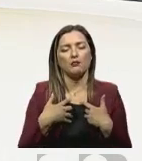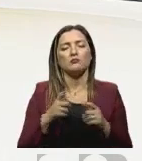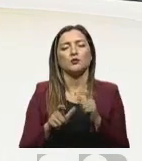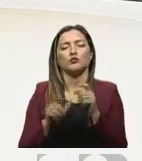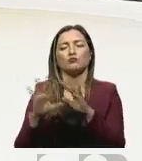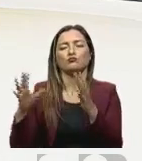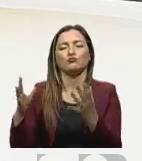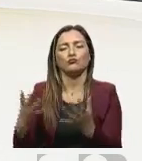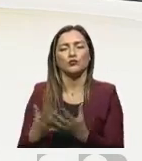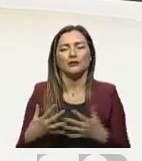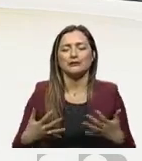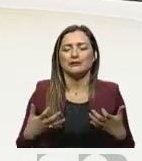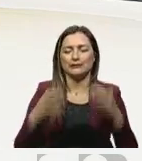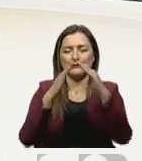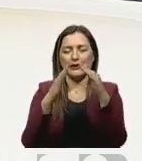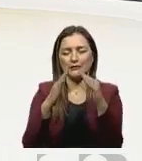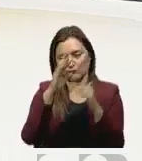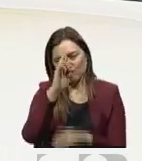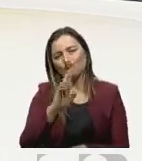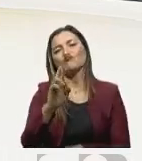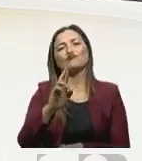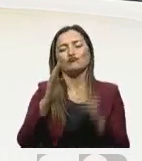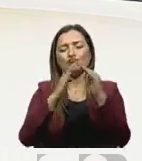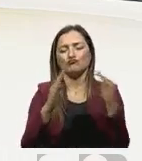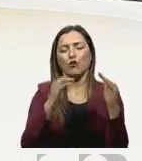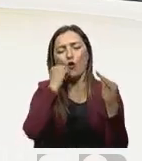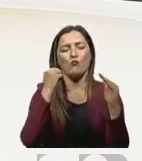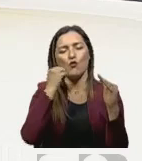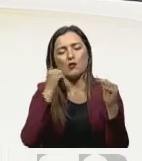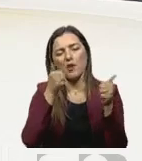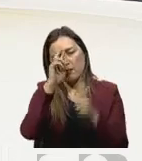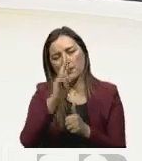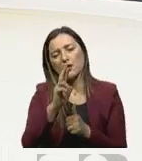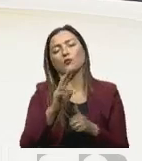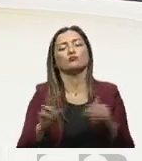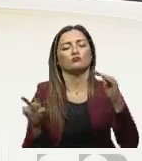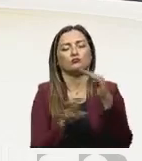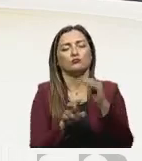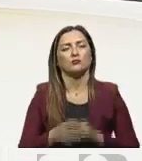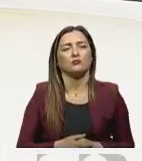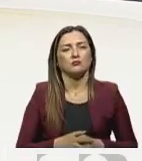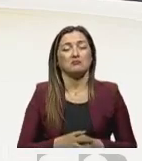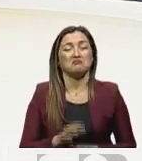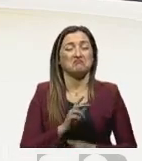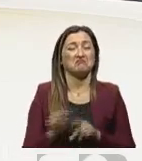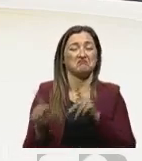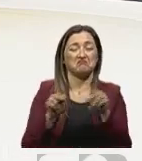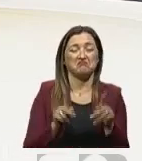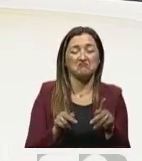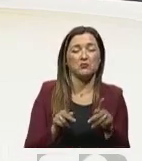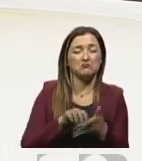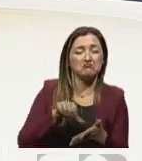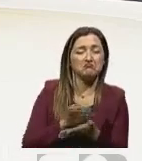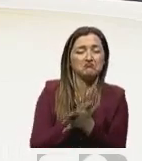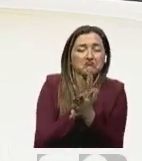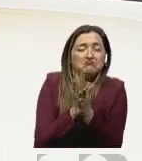planeta tengan una vivienda digna pero el acelerado crecimiento sin planificación de las ciudades en todo el mundo ha